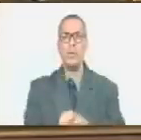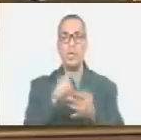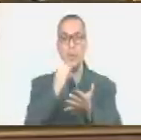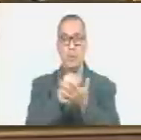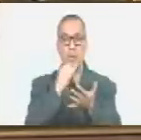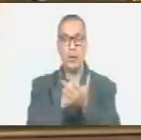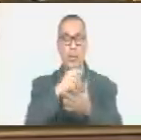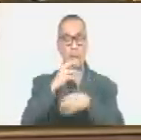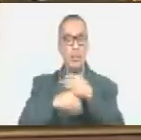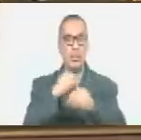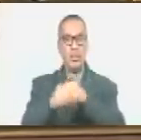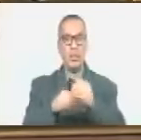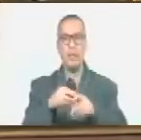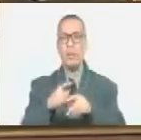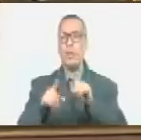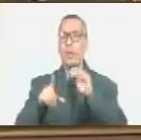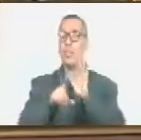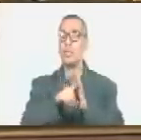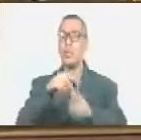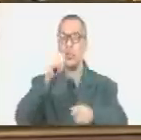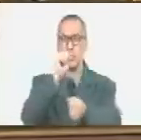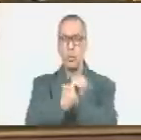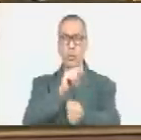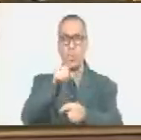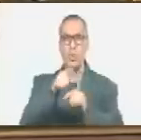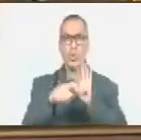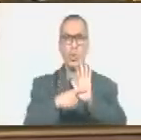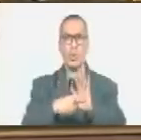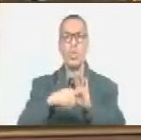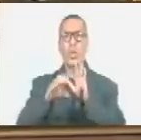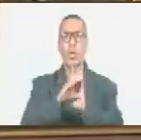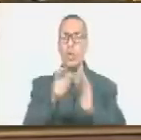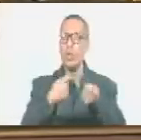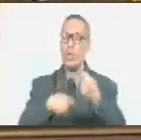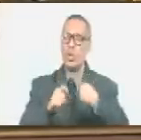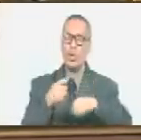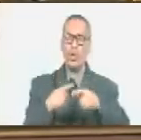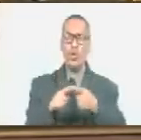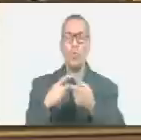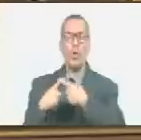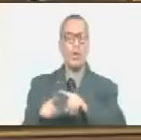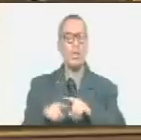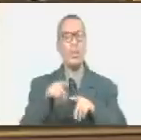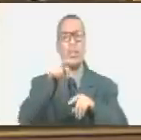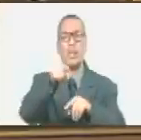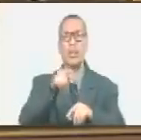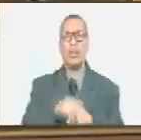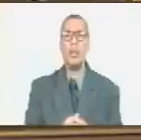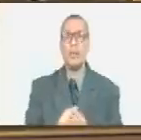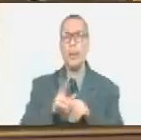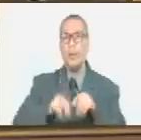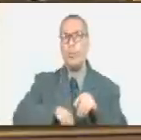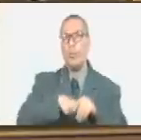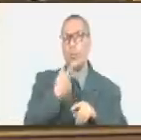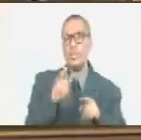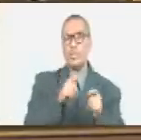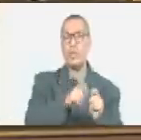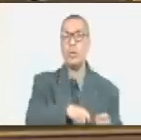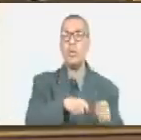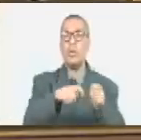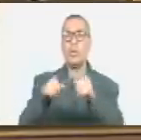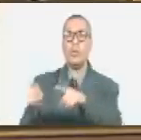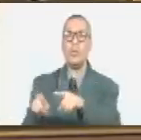pruebas practicadas en los procesos penales, civiles, administrativos o de cualquier otra naturaleza podrán ser